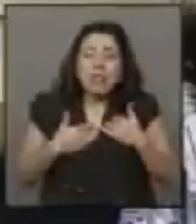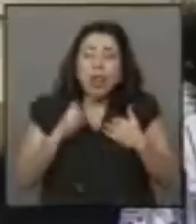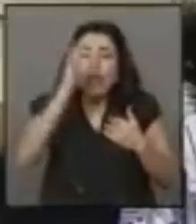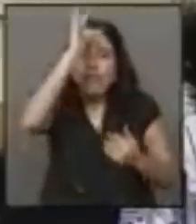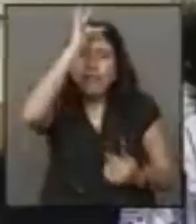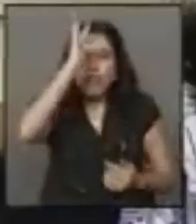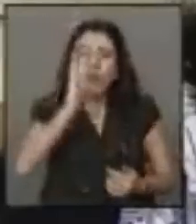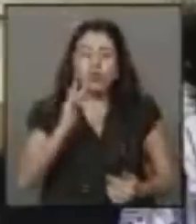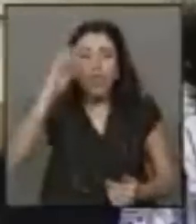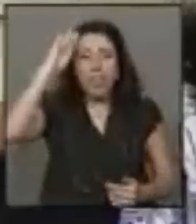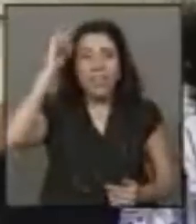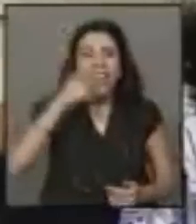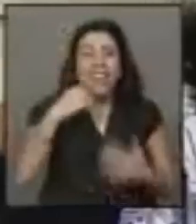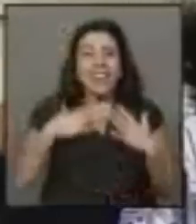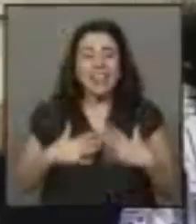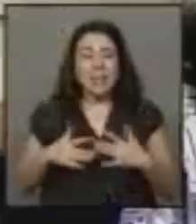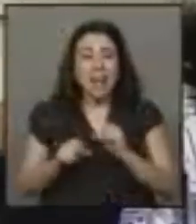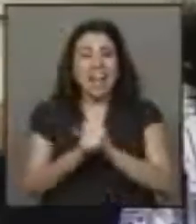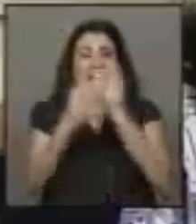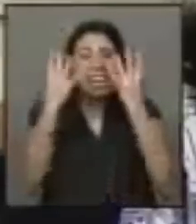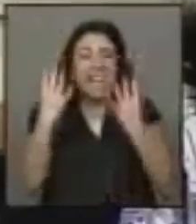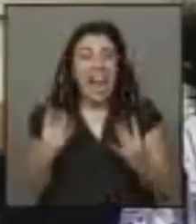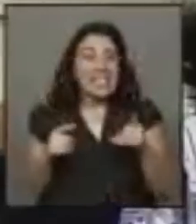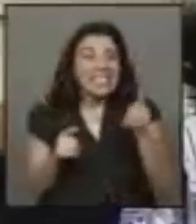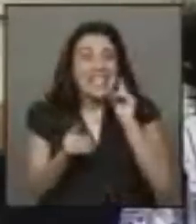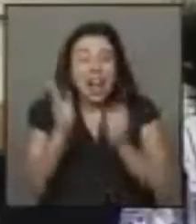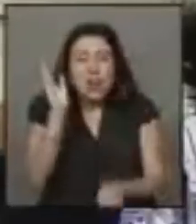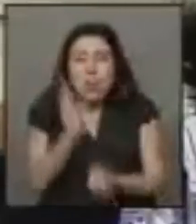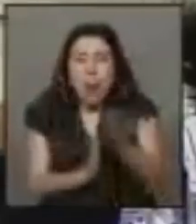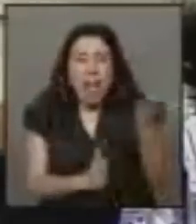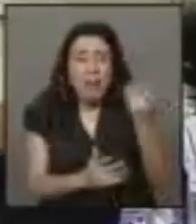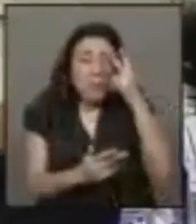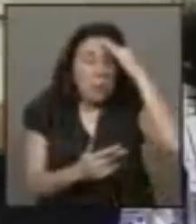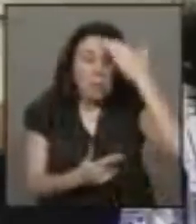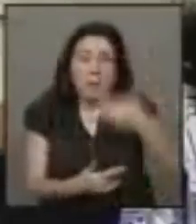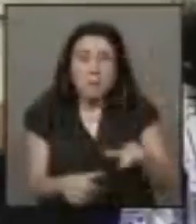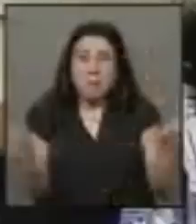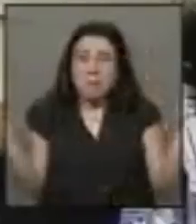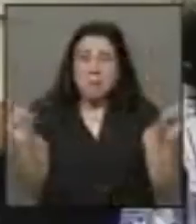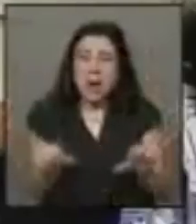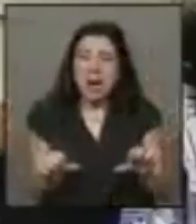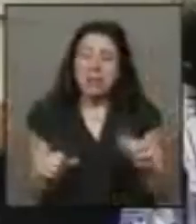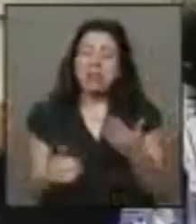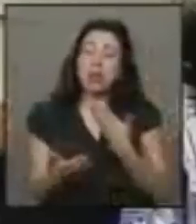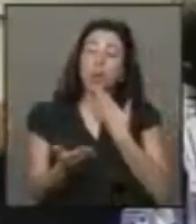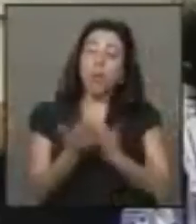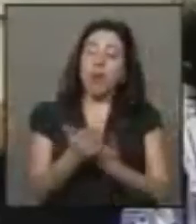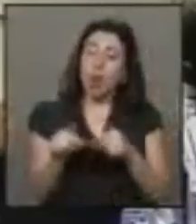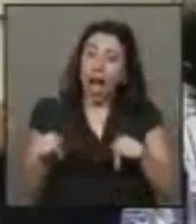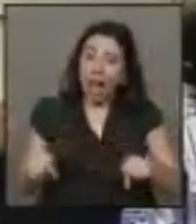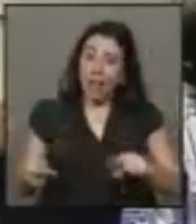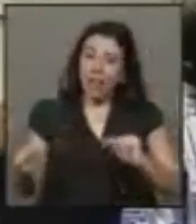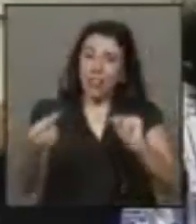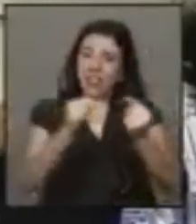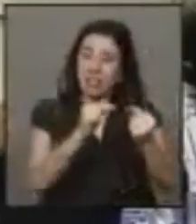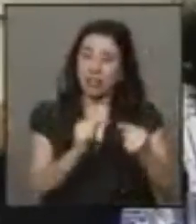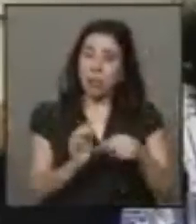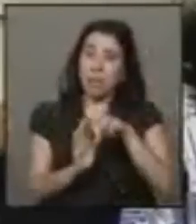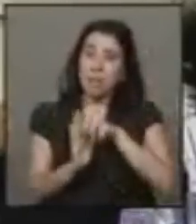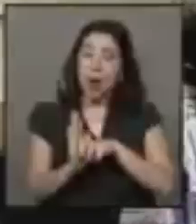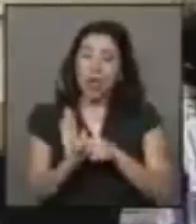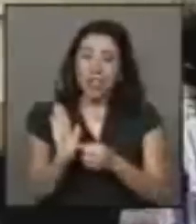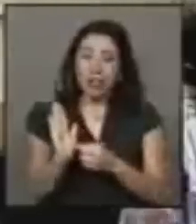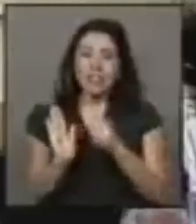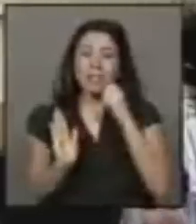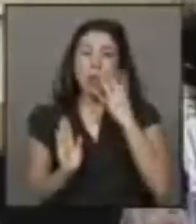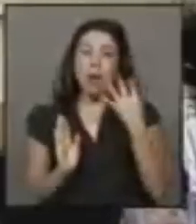estas circunstancias, en una cárcel que por lo demás es de las más nuevas. Entonces, cuando discutimos un proyecto como este, que significan 4.000 millones de